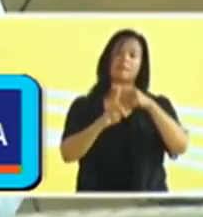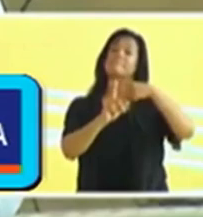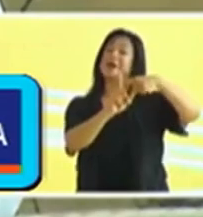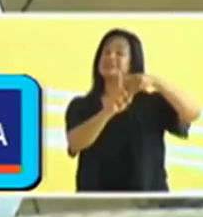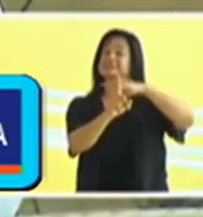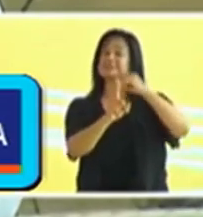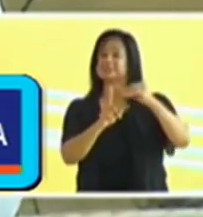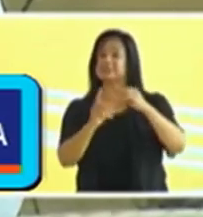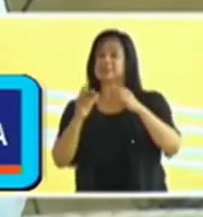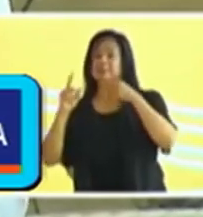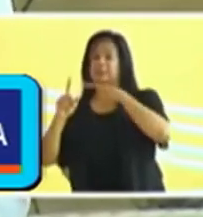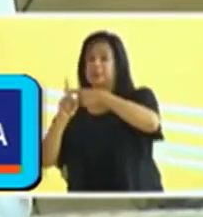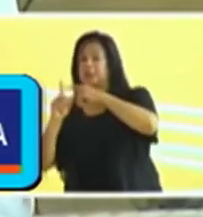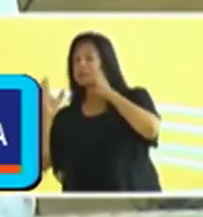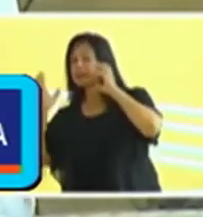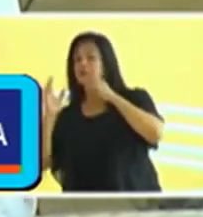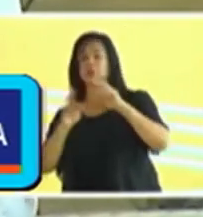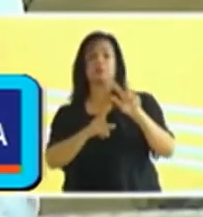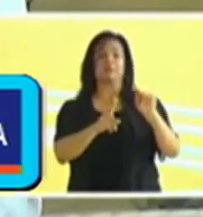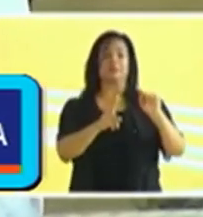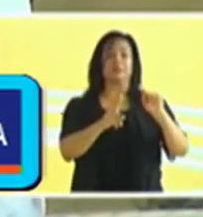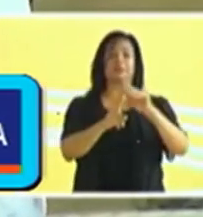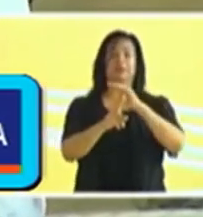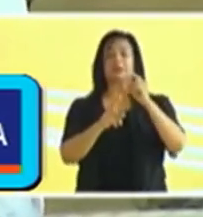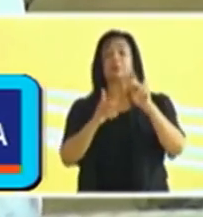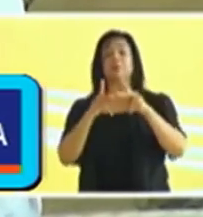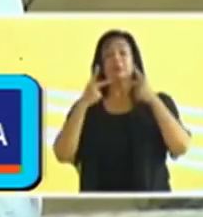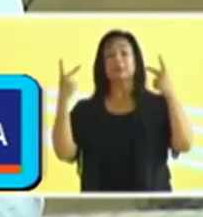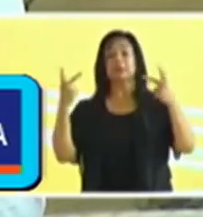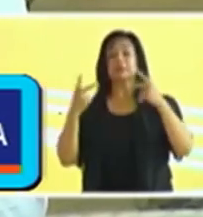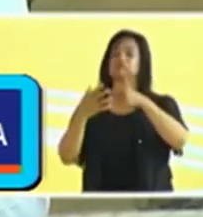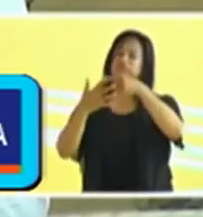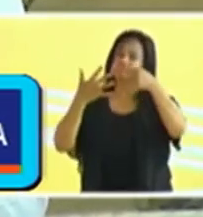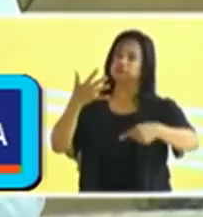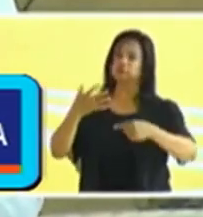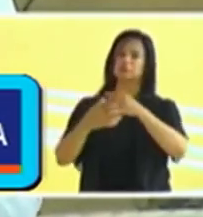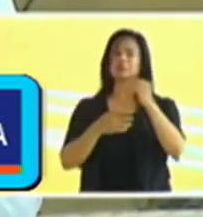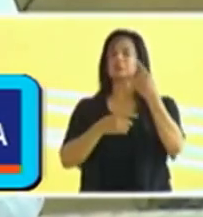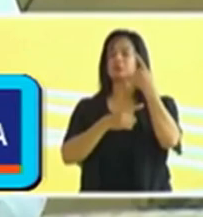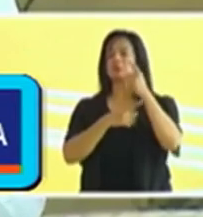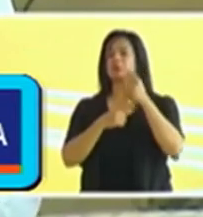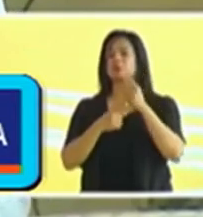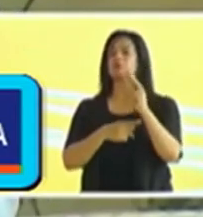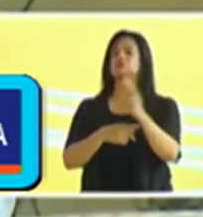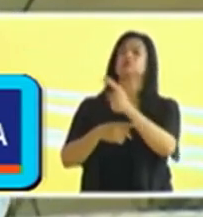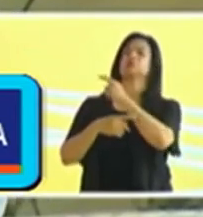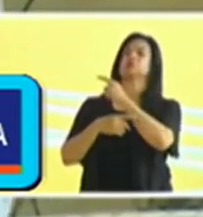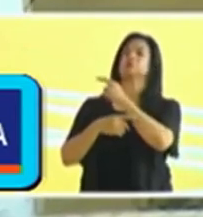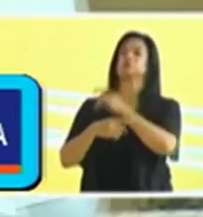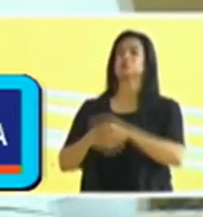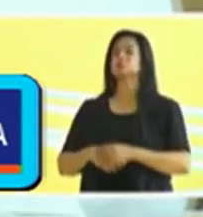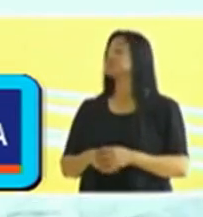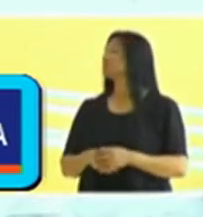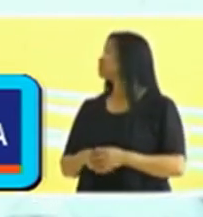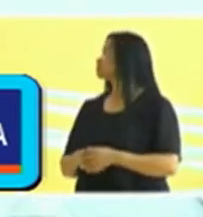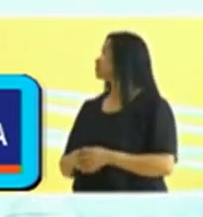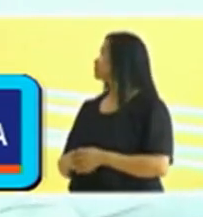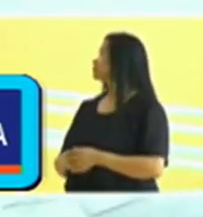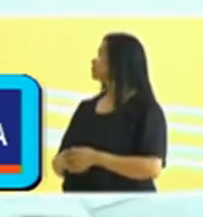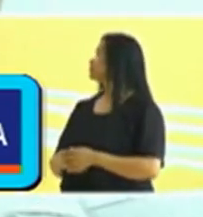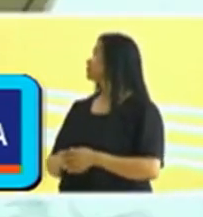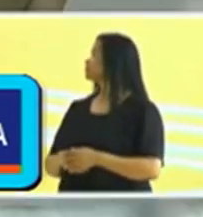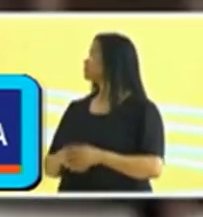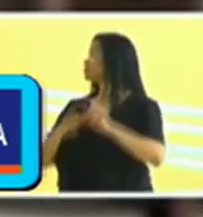niños, a los escolares que van a las escuelas públicas y privadas de nuestro país y que hoy están iniciando estas clases.